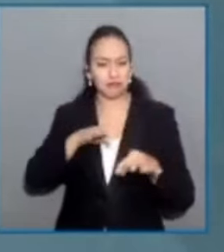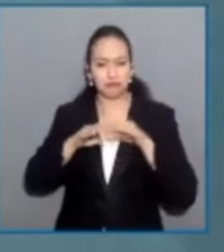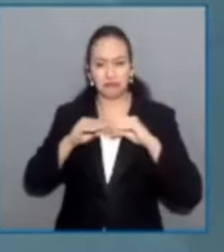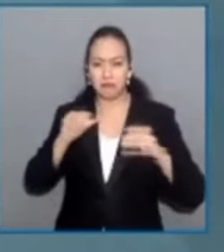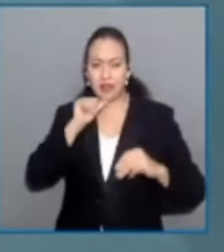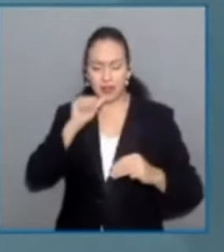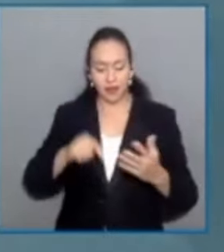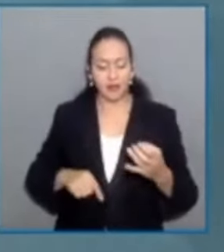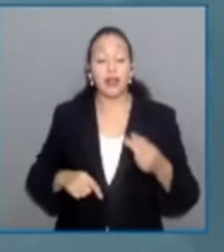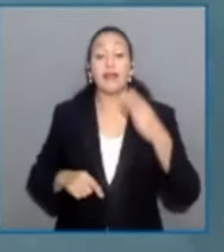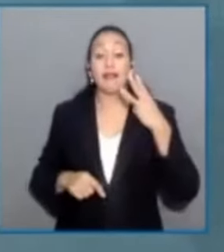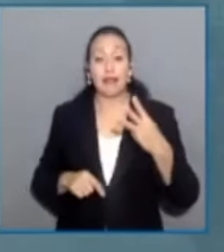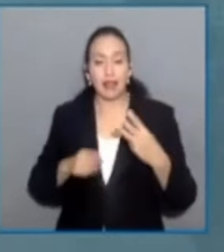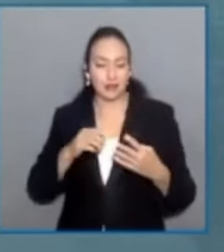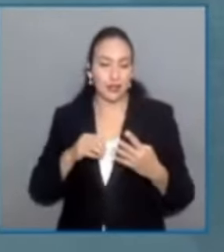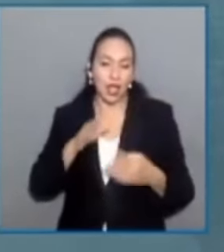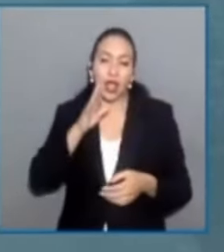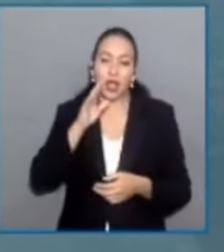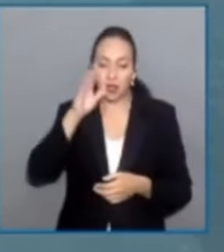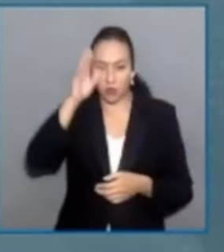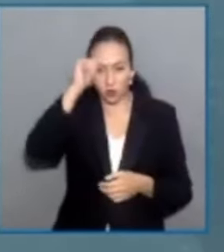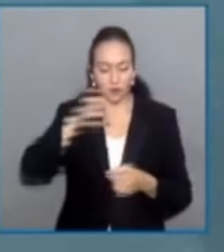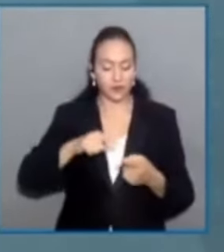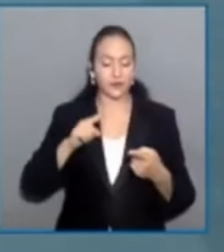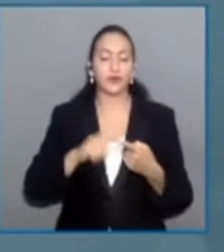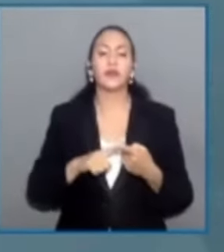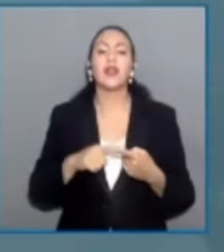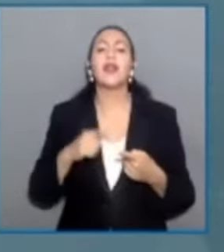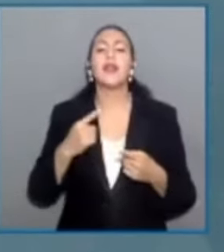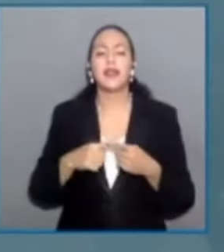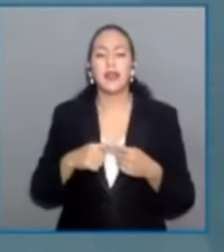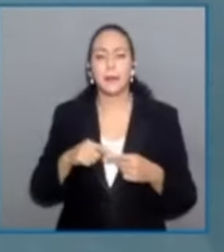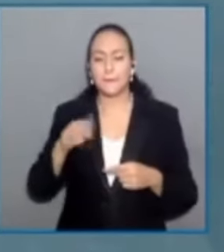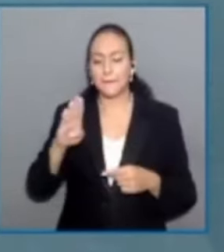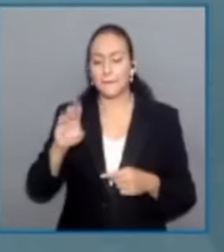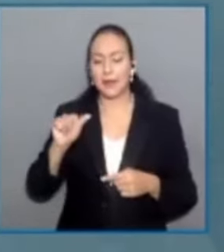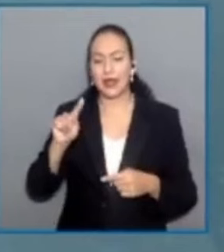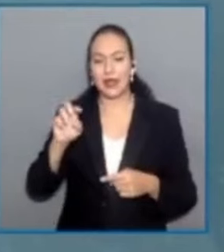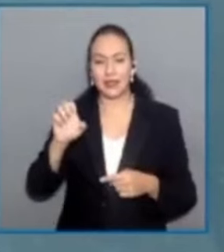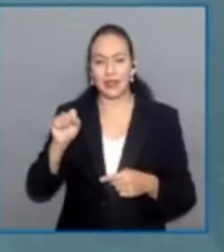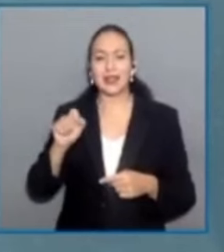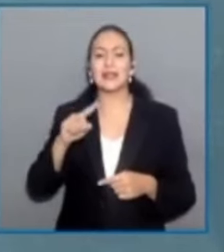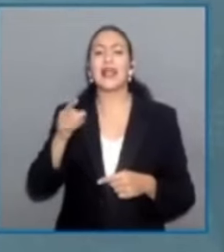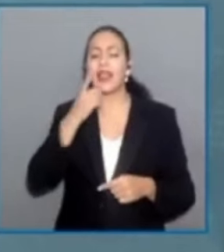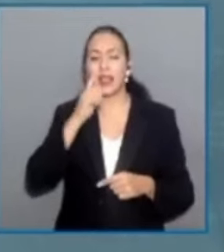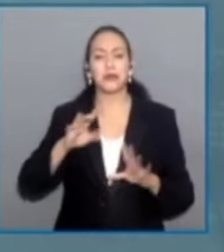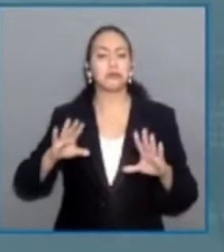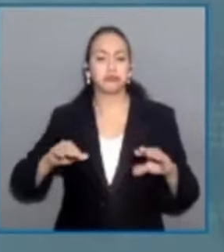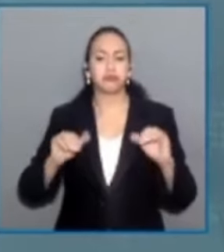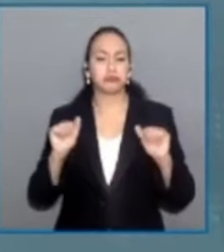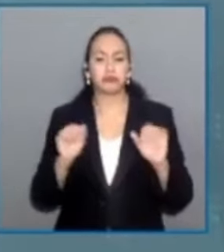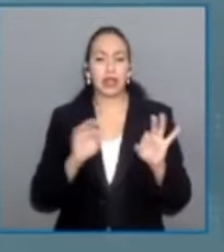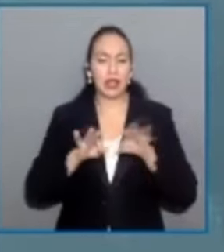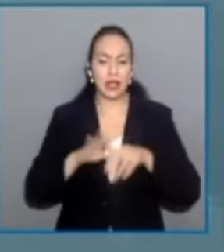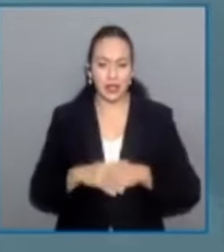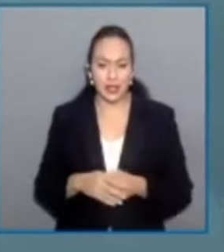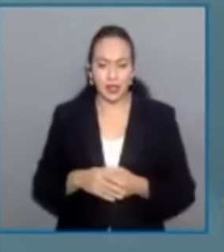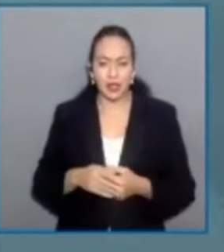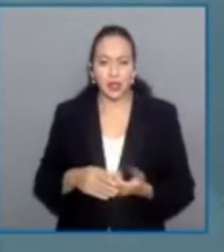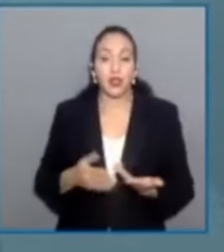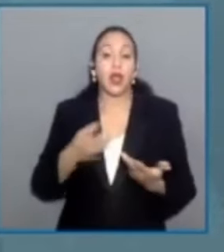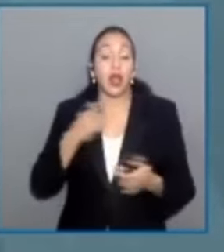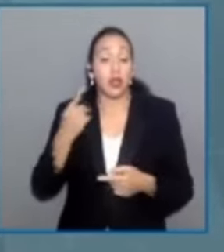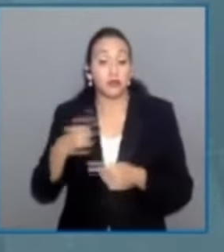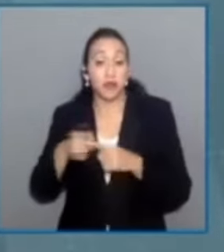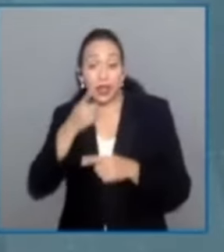loreta Ortiz Alf y la abstención de la ministra lenia bates guadarrama Se declaró que las salas deberán acordar si celebran sesión a